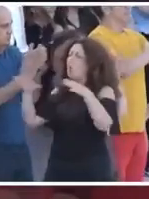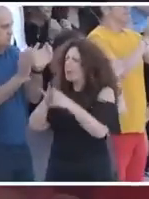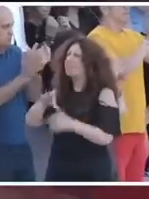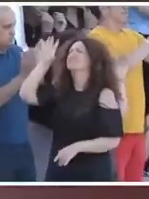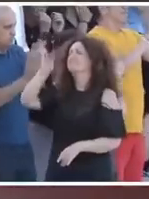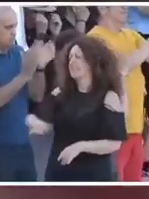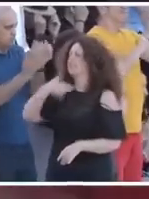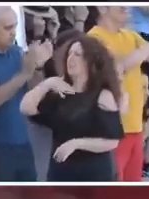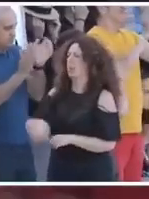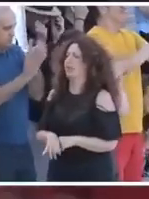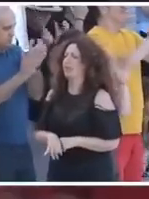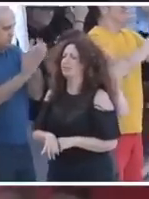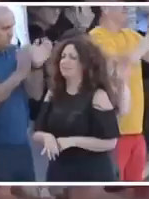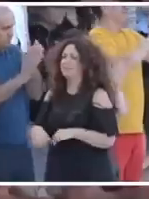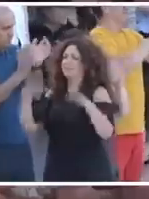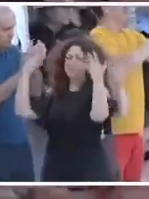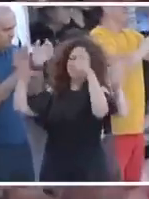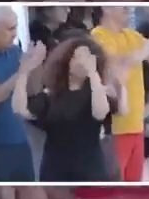puede.